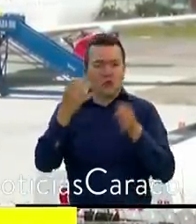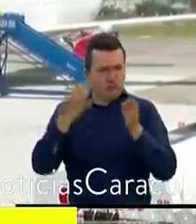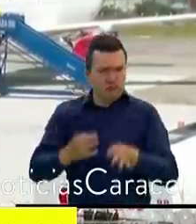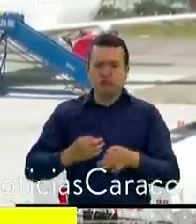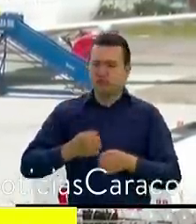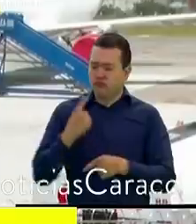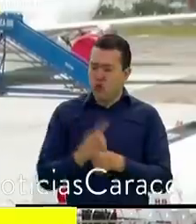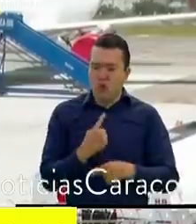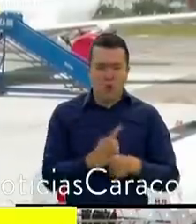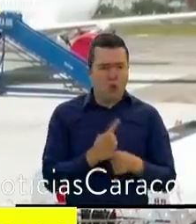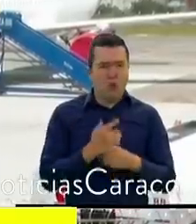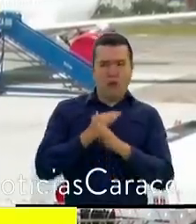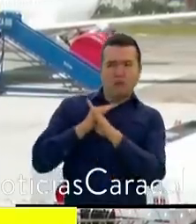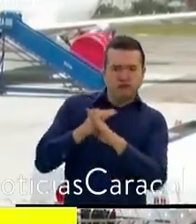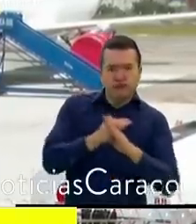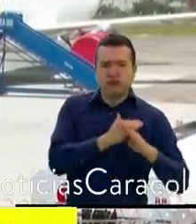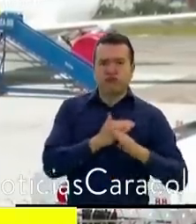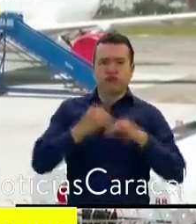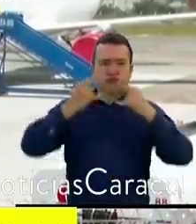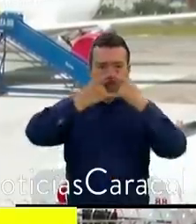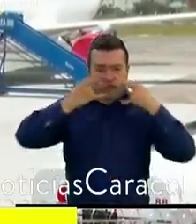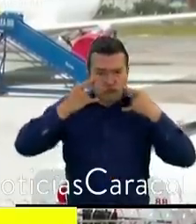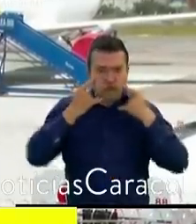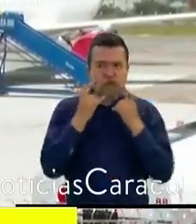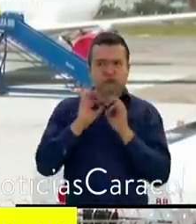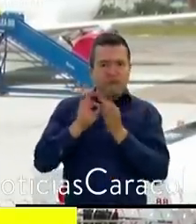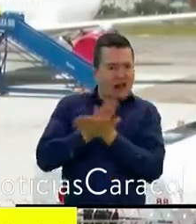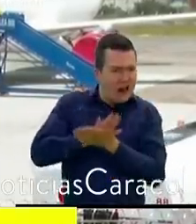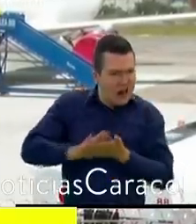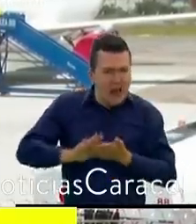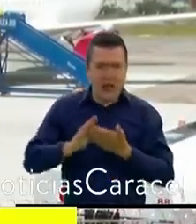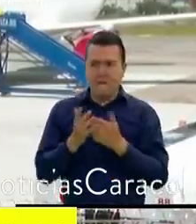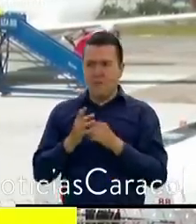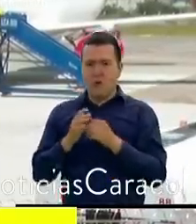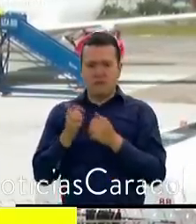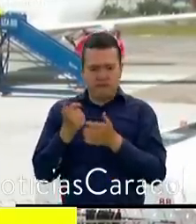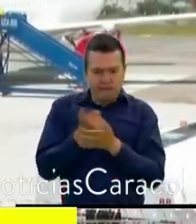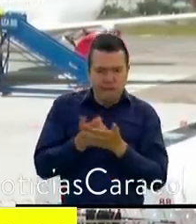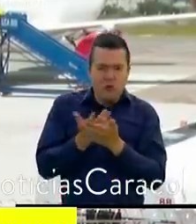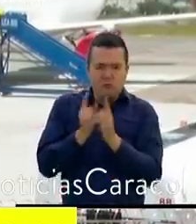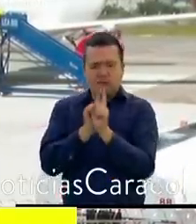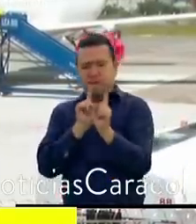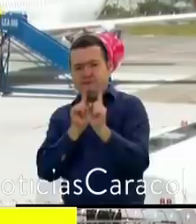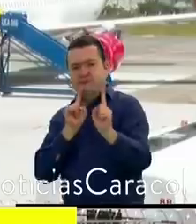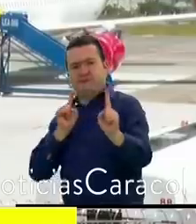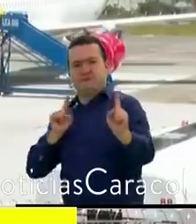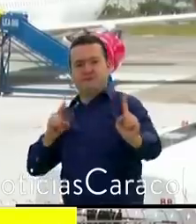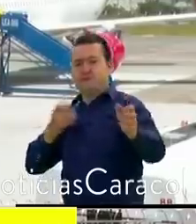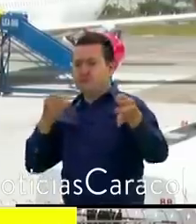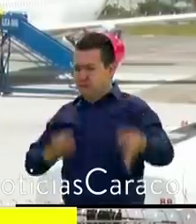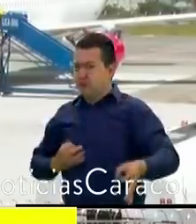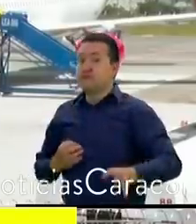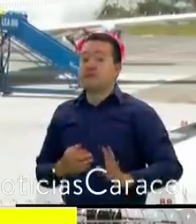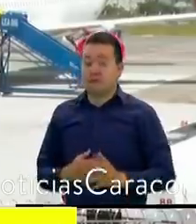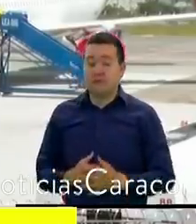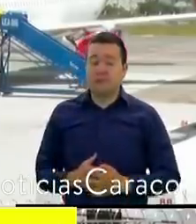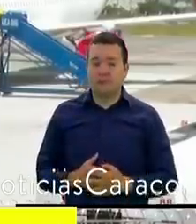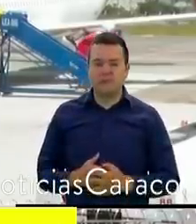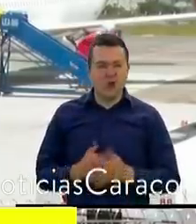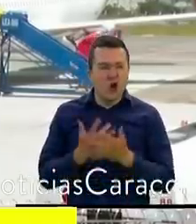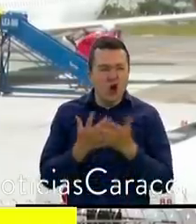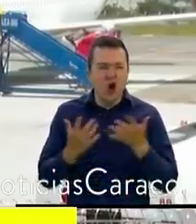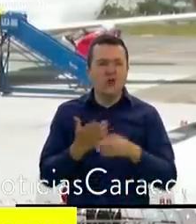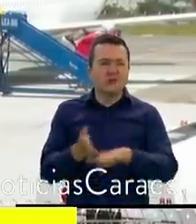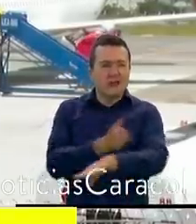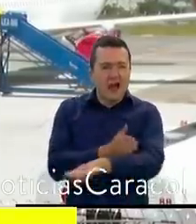los protocolos de bioseguridad, eran exigentes en el tiempo y en el distanciamiento que deberían mantener durante la fila. Todos los chequeos